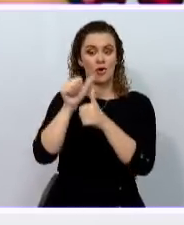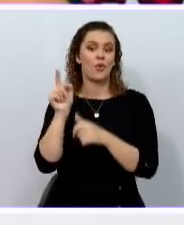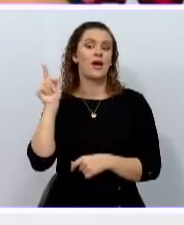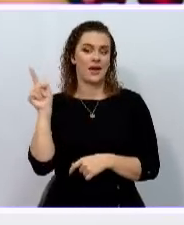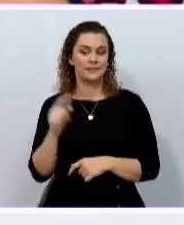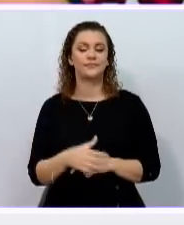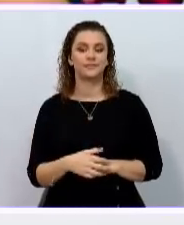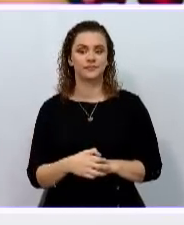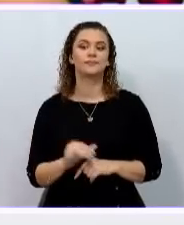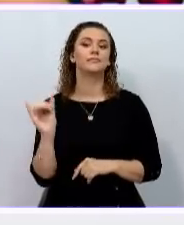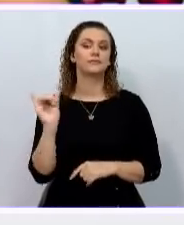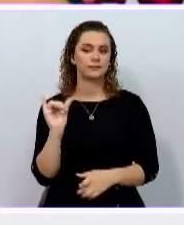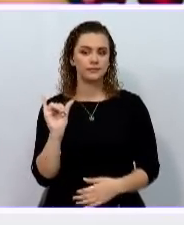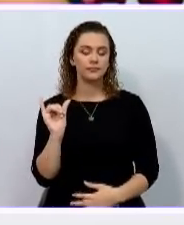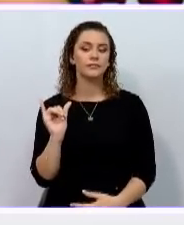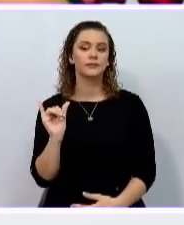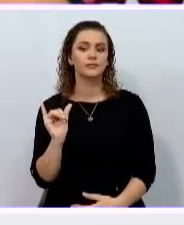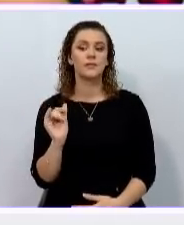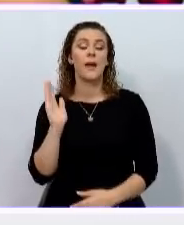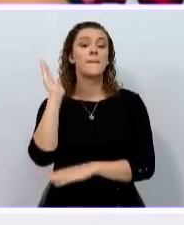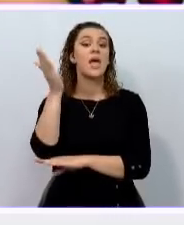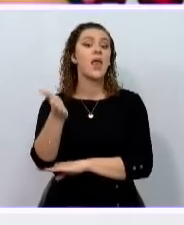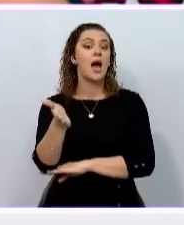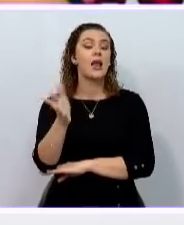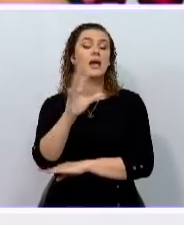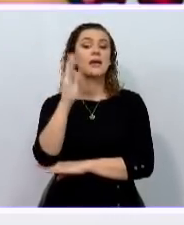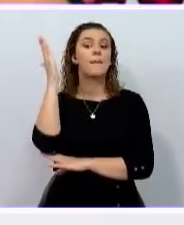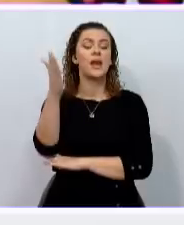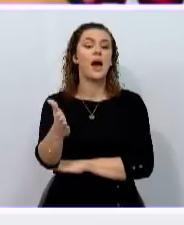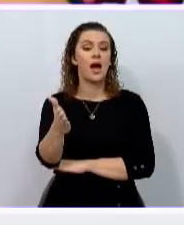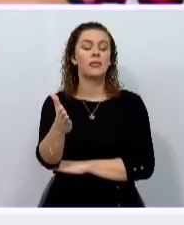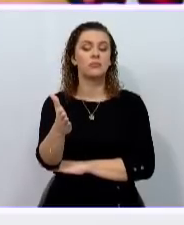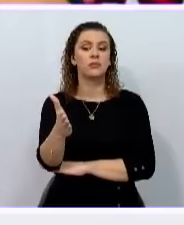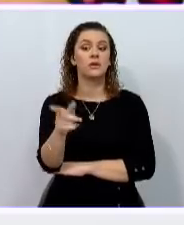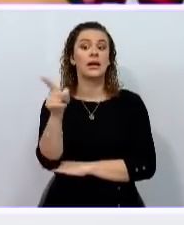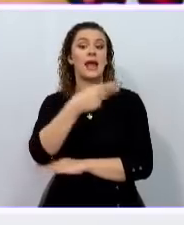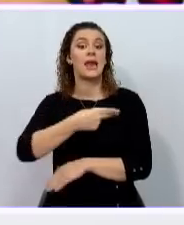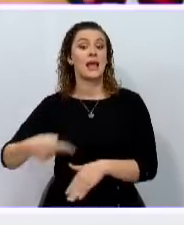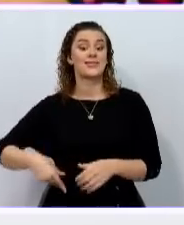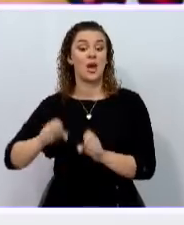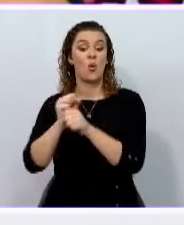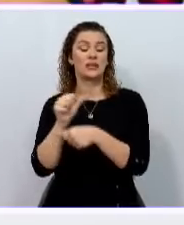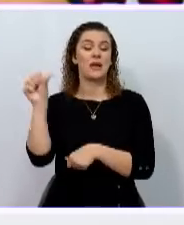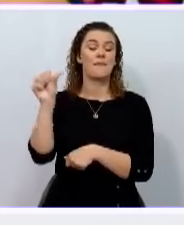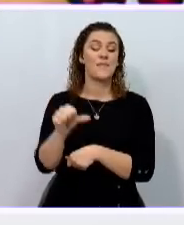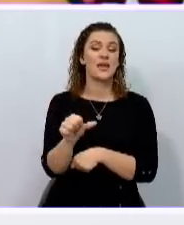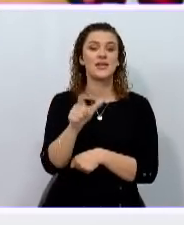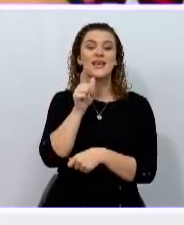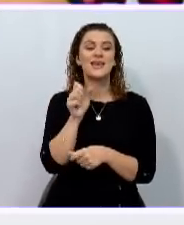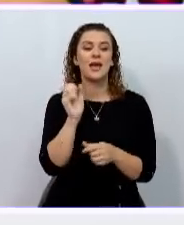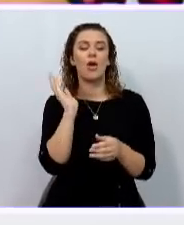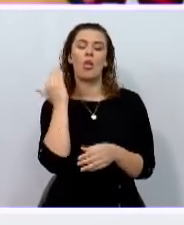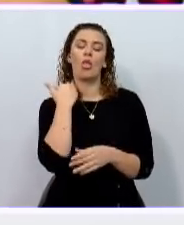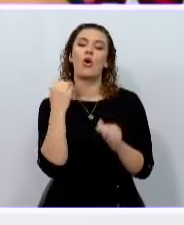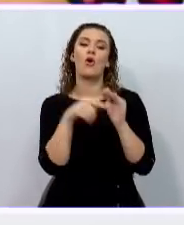tiempos extras penales y el penal que herediano hace que pierda la serie sabes quién lo